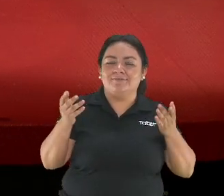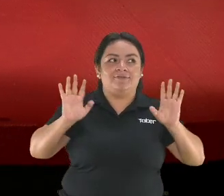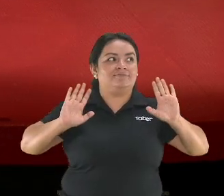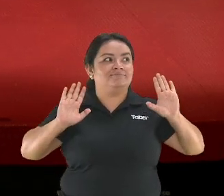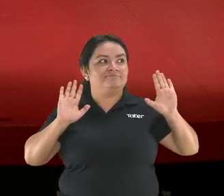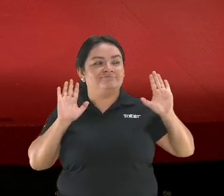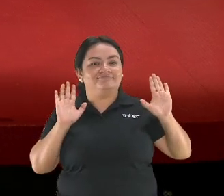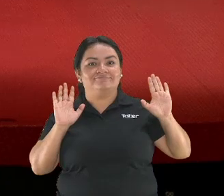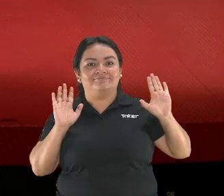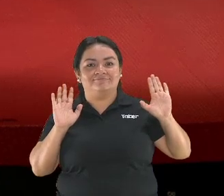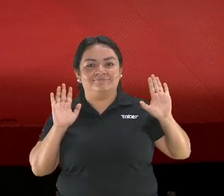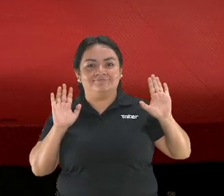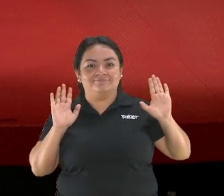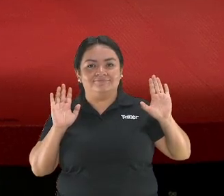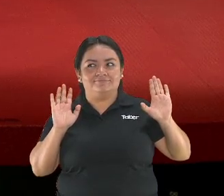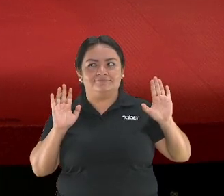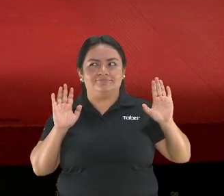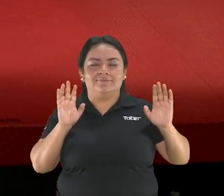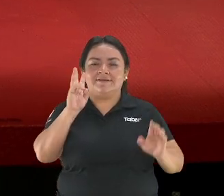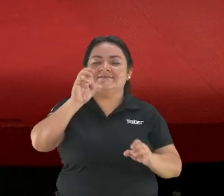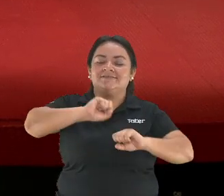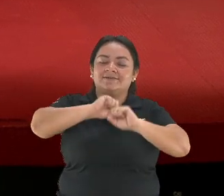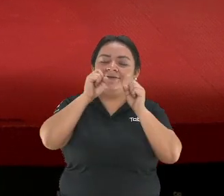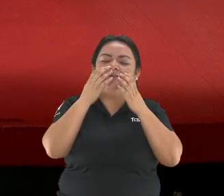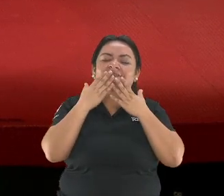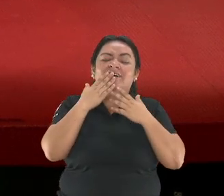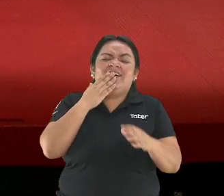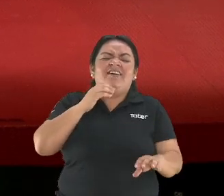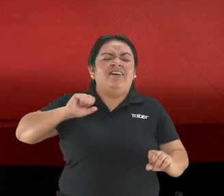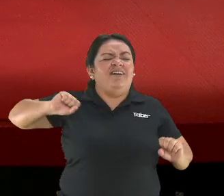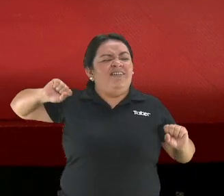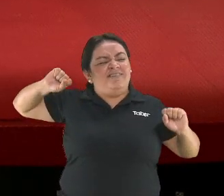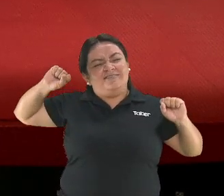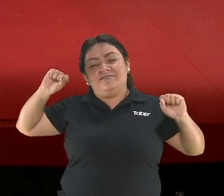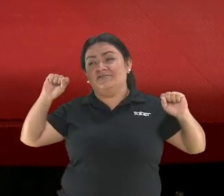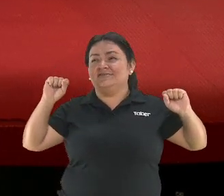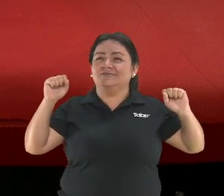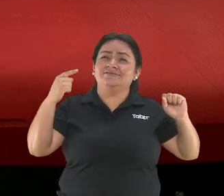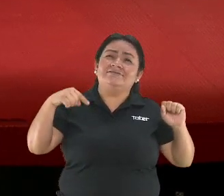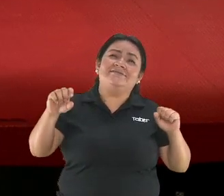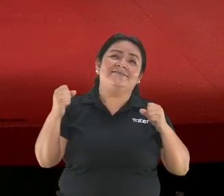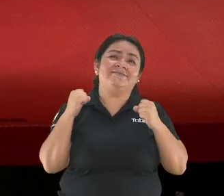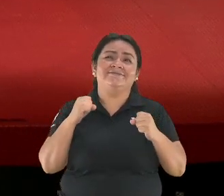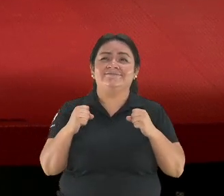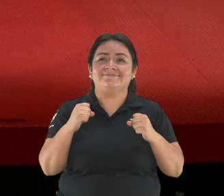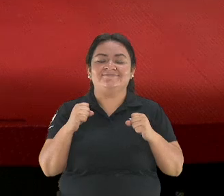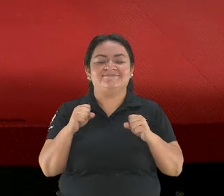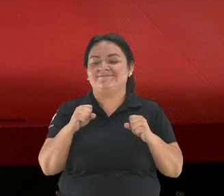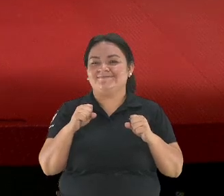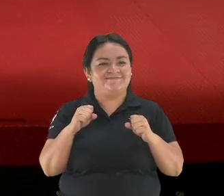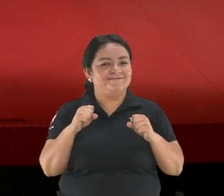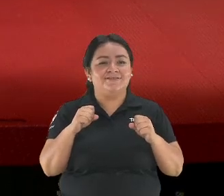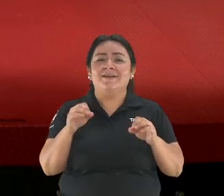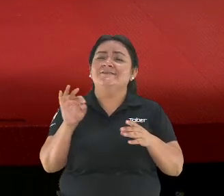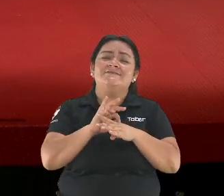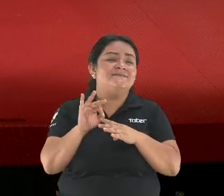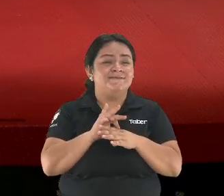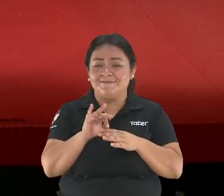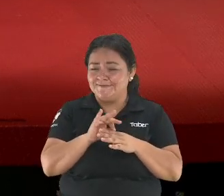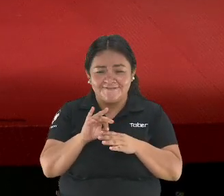repente seis de la mañana al levantarme para ir y si no